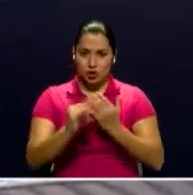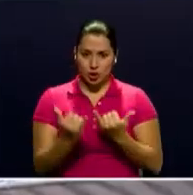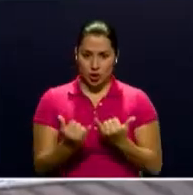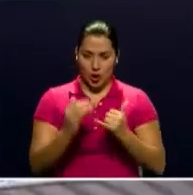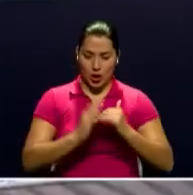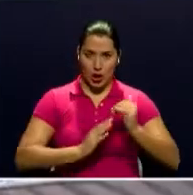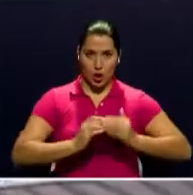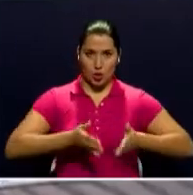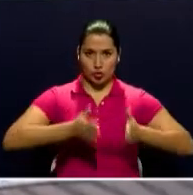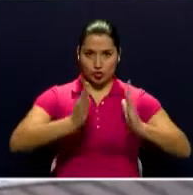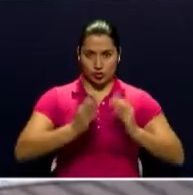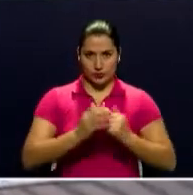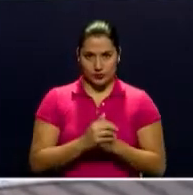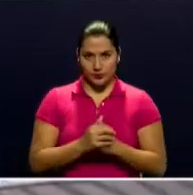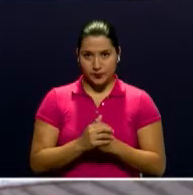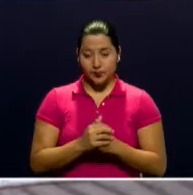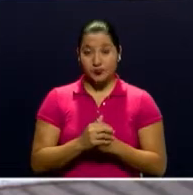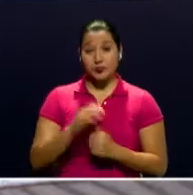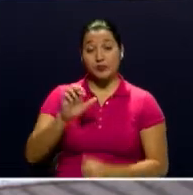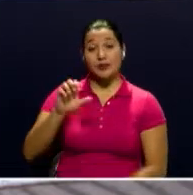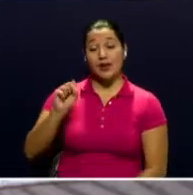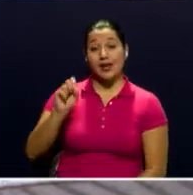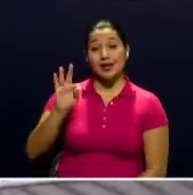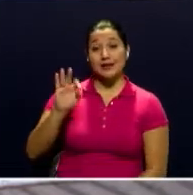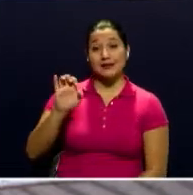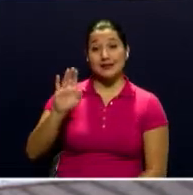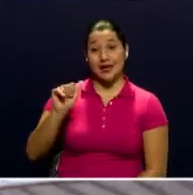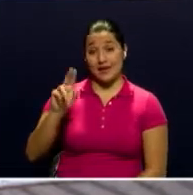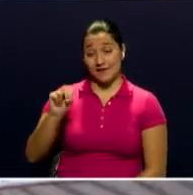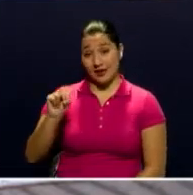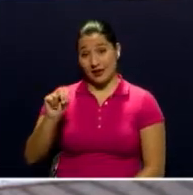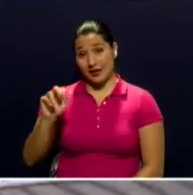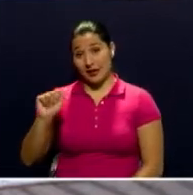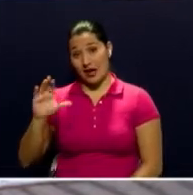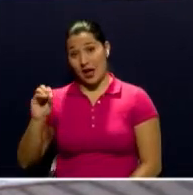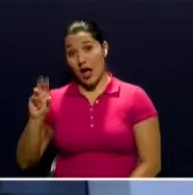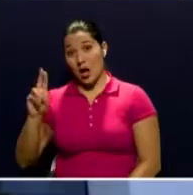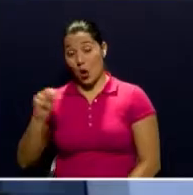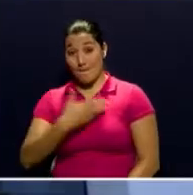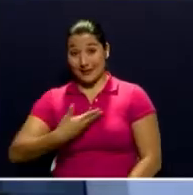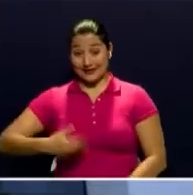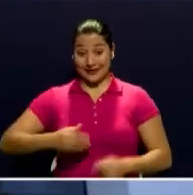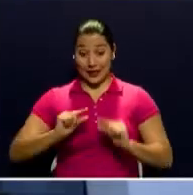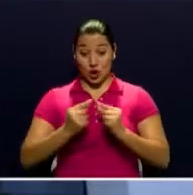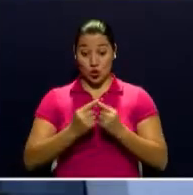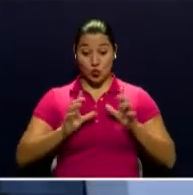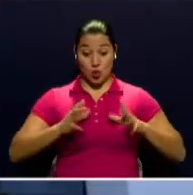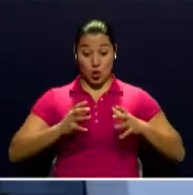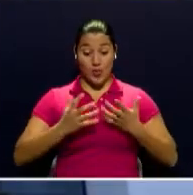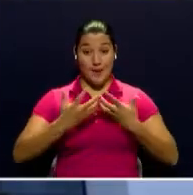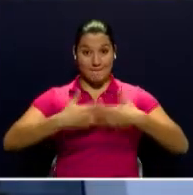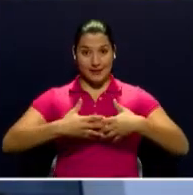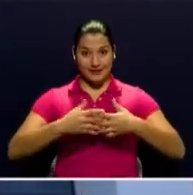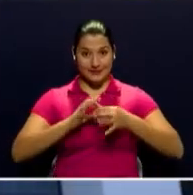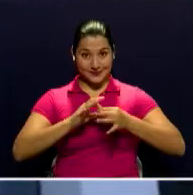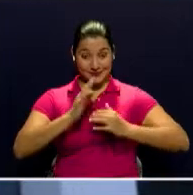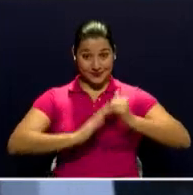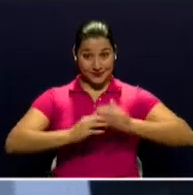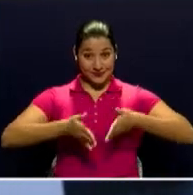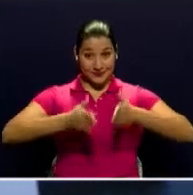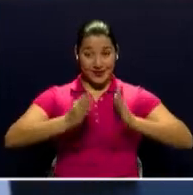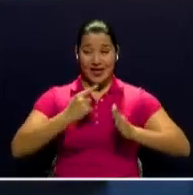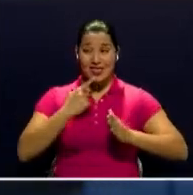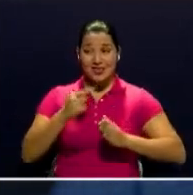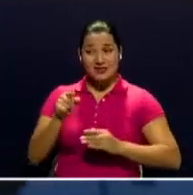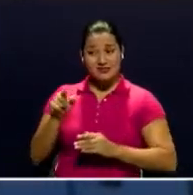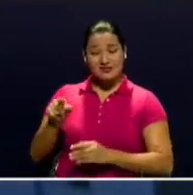constructivos. Esteban Acón, presidente de la Cámara Costarricense de la Construcción, afirma que la situación en el